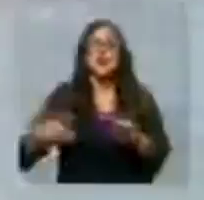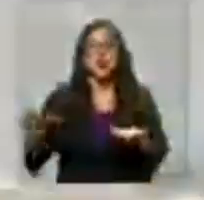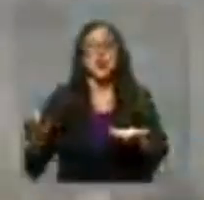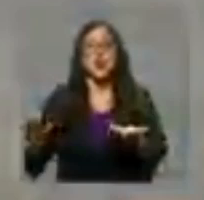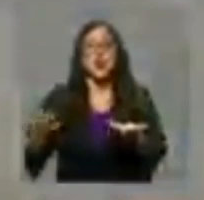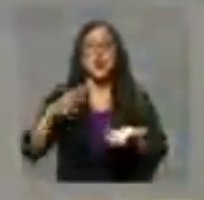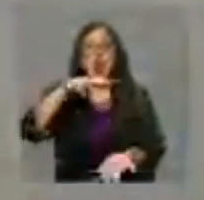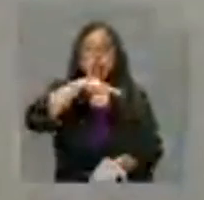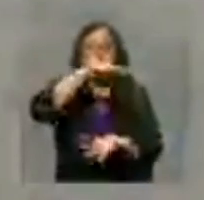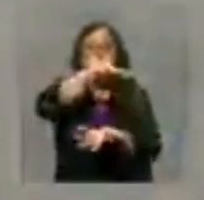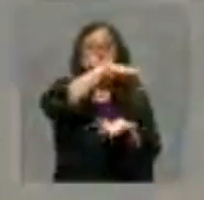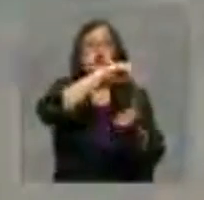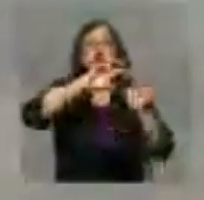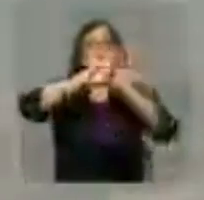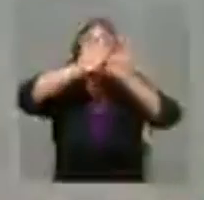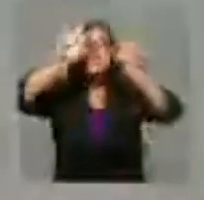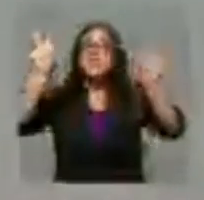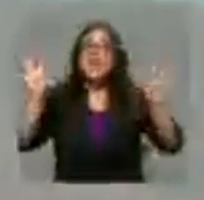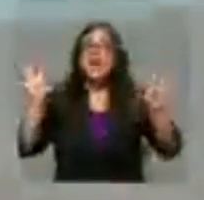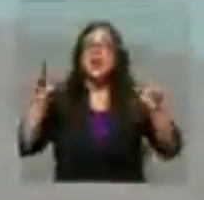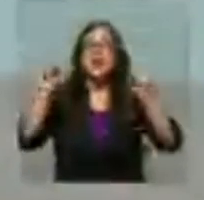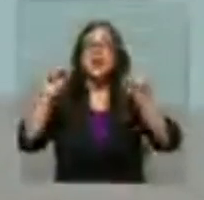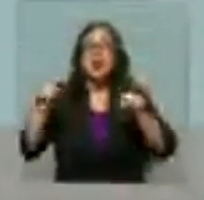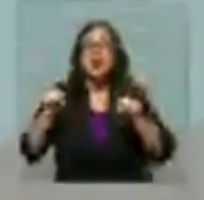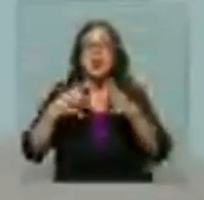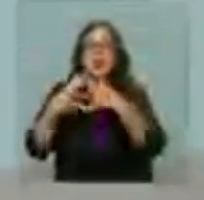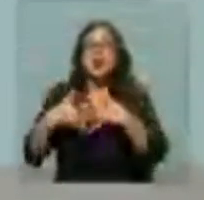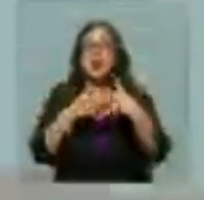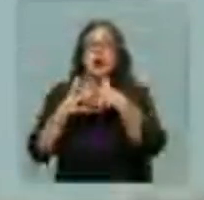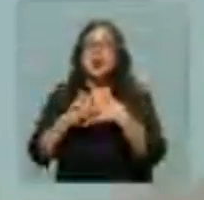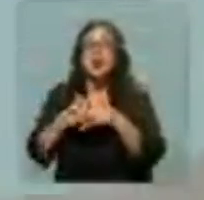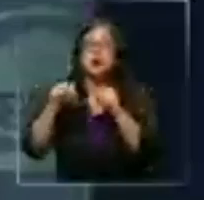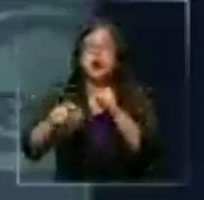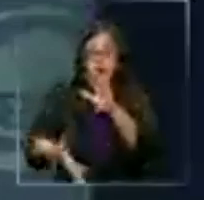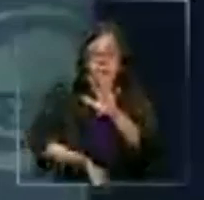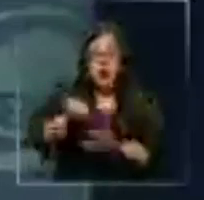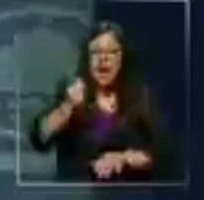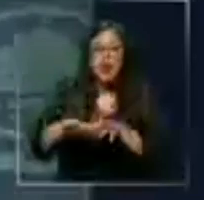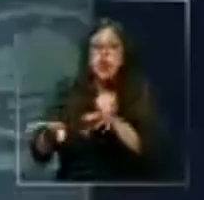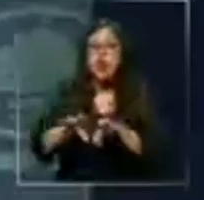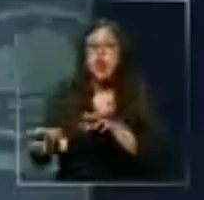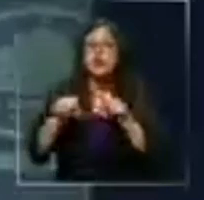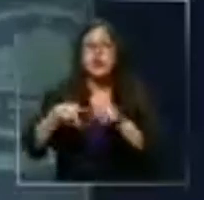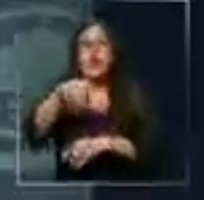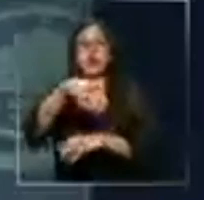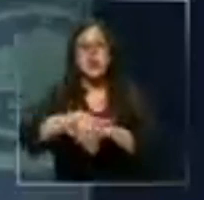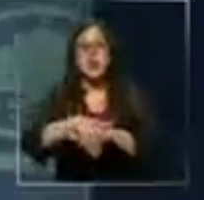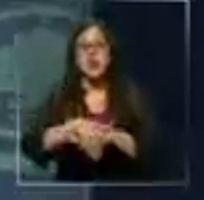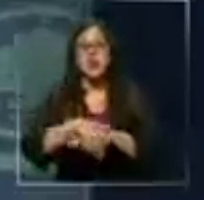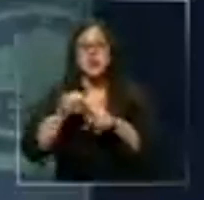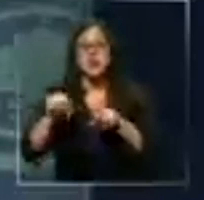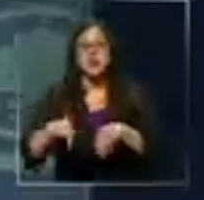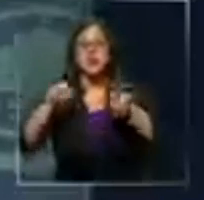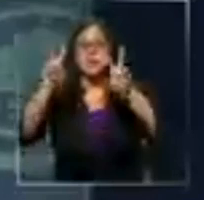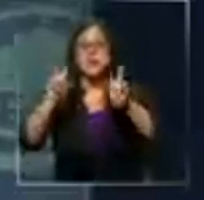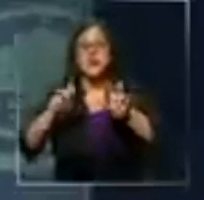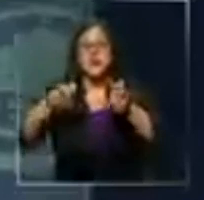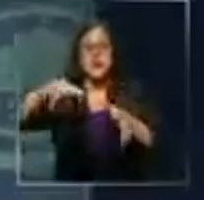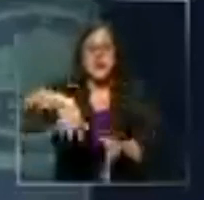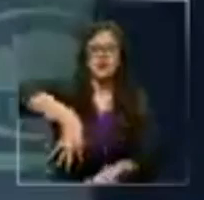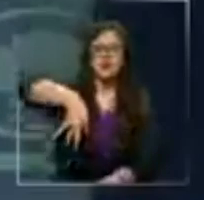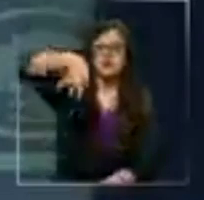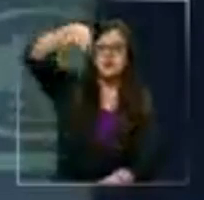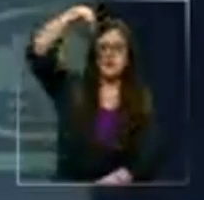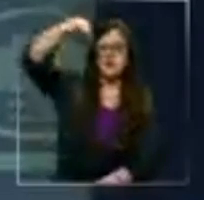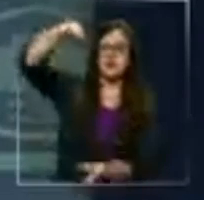mes. Ciertamente pudieron sacar cosas de la superficie como al día siguiente, en realidad durante esa tarde, parte de la tela del globo, y los